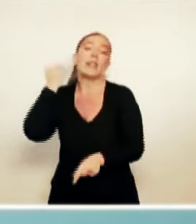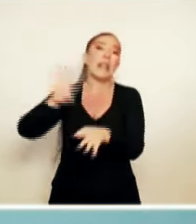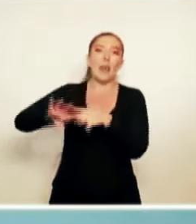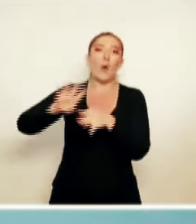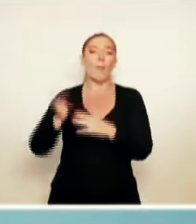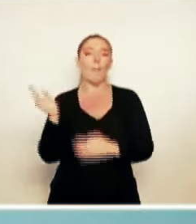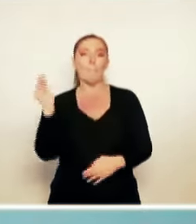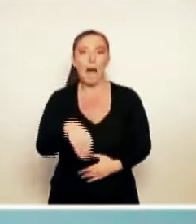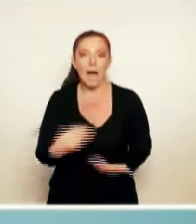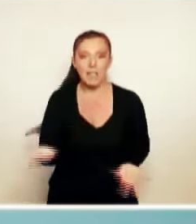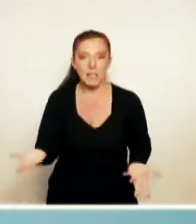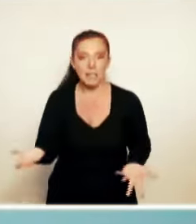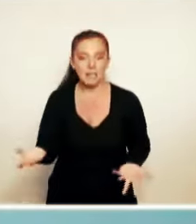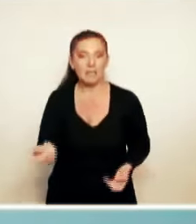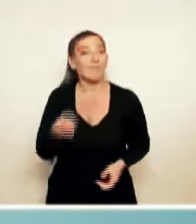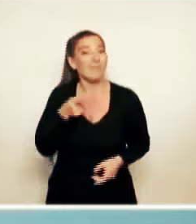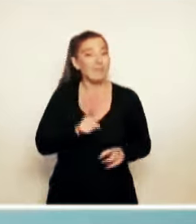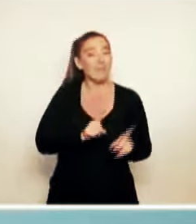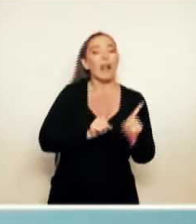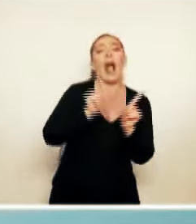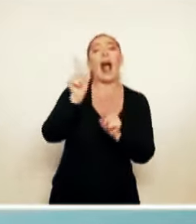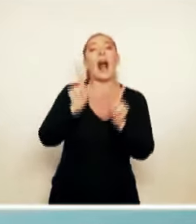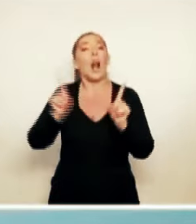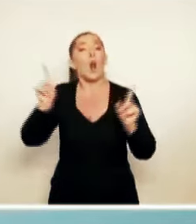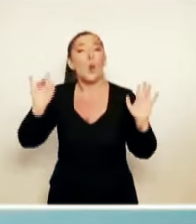endeudamos. Estos son algunos